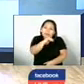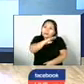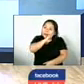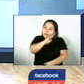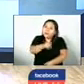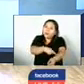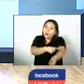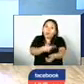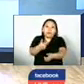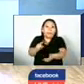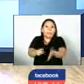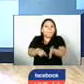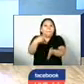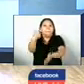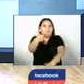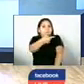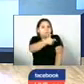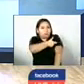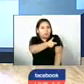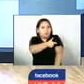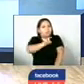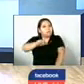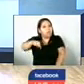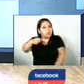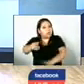recibirán su primera dosis a partir de mañana